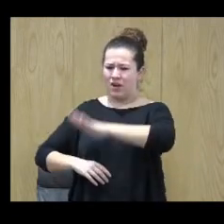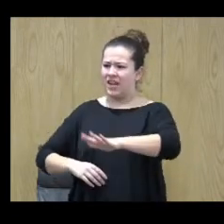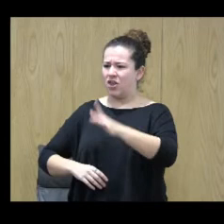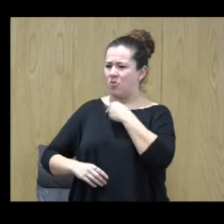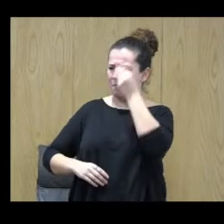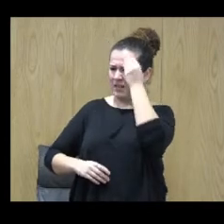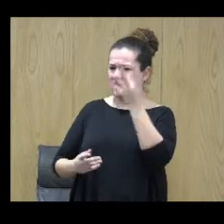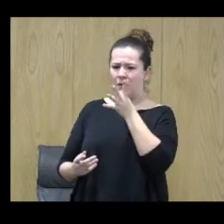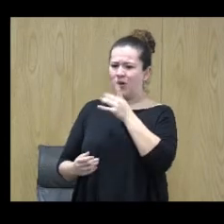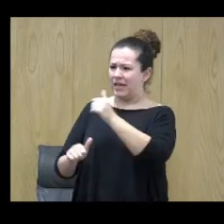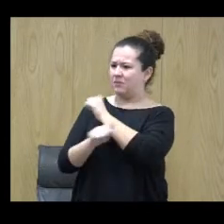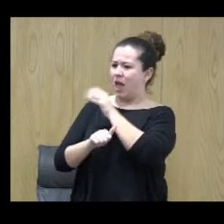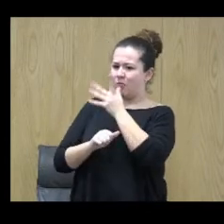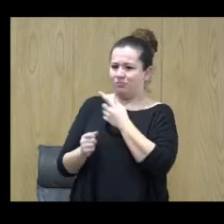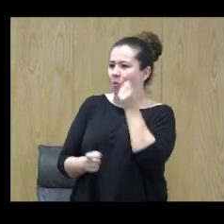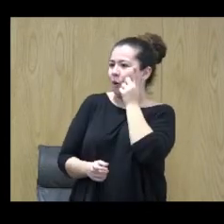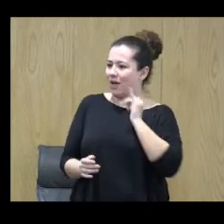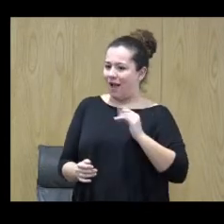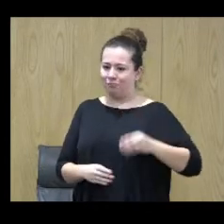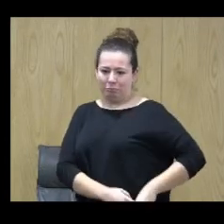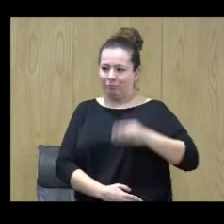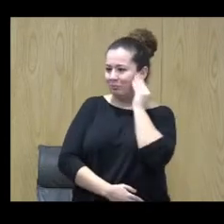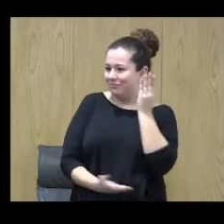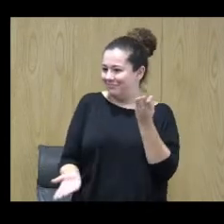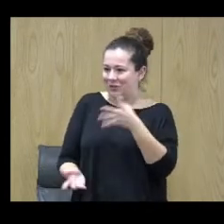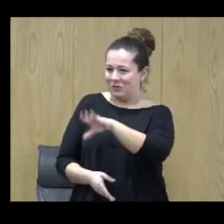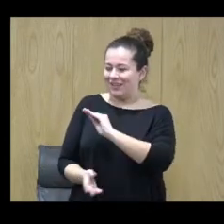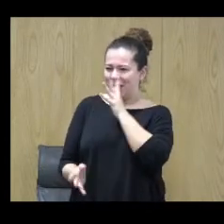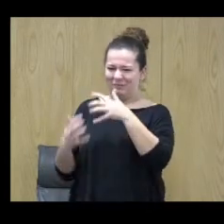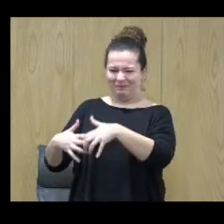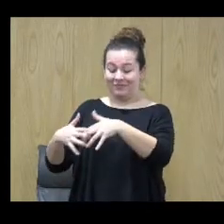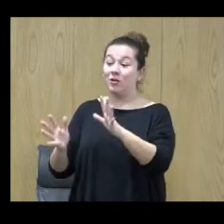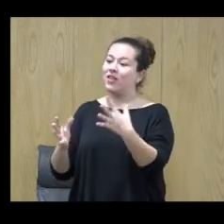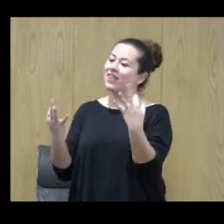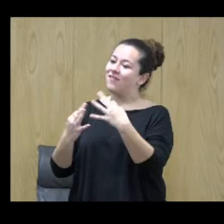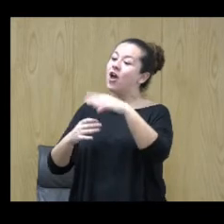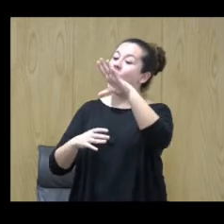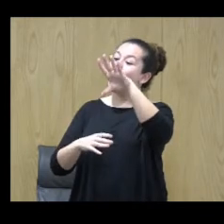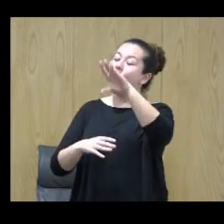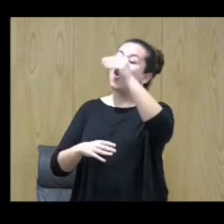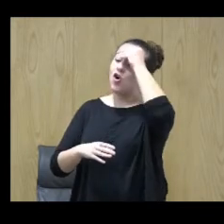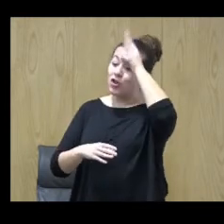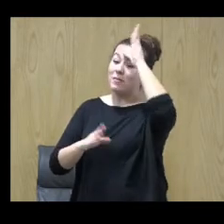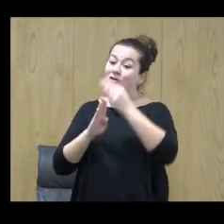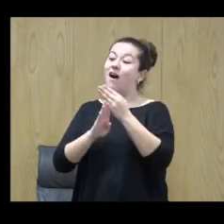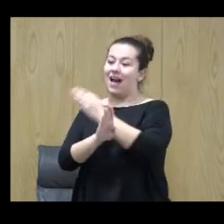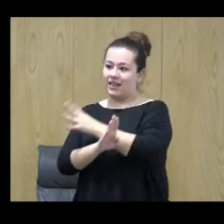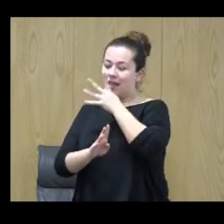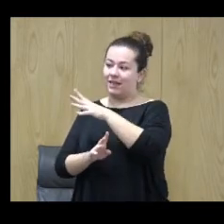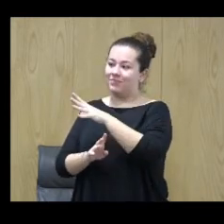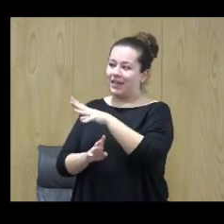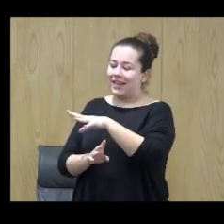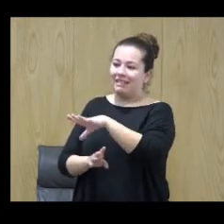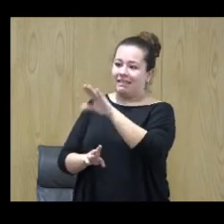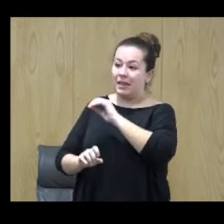tienen sus móviles, ¿no? Entonces no entenderían ese mecanismo, pero veis, buscamos el conocimiento previo para recurrir que estamos con personas adultas, ¿no? Y estas